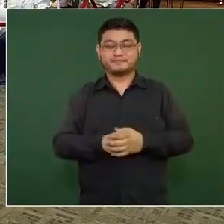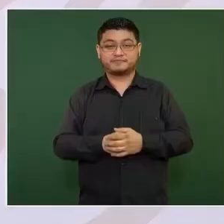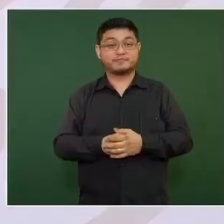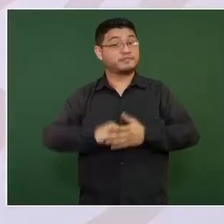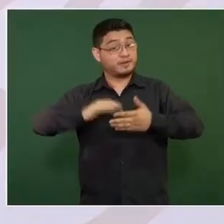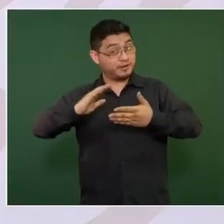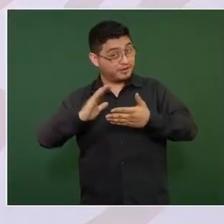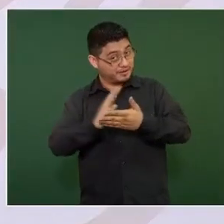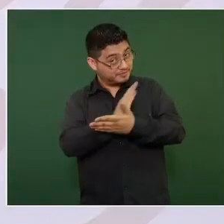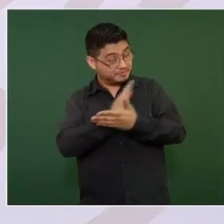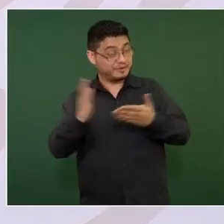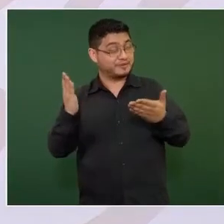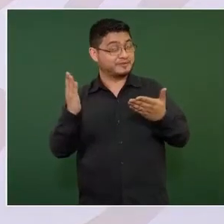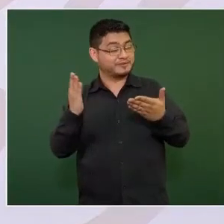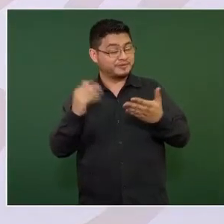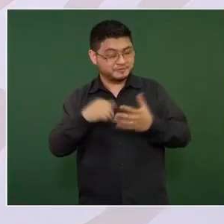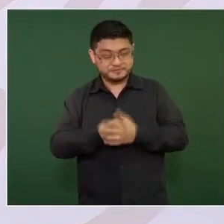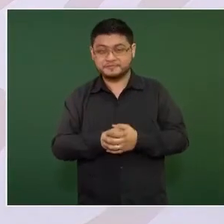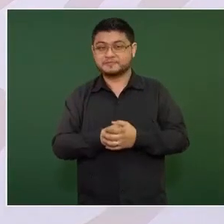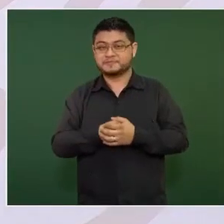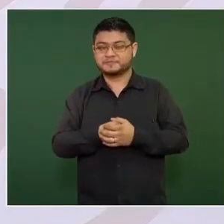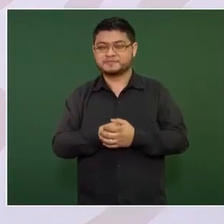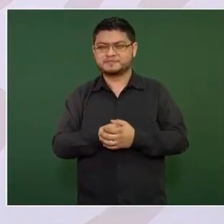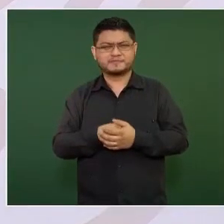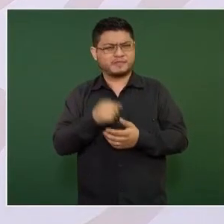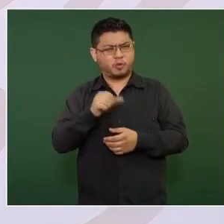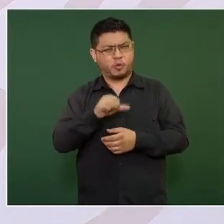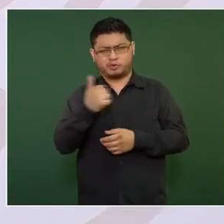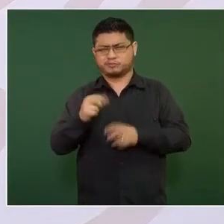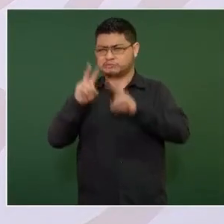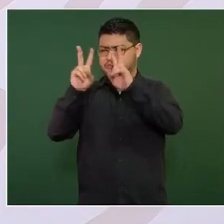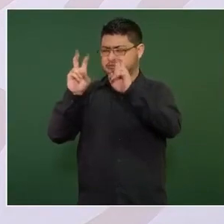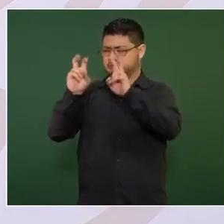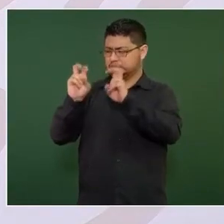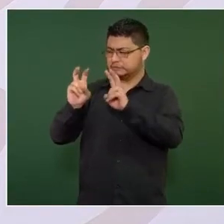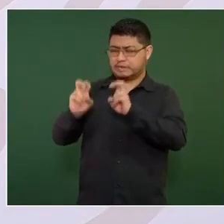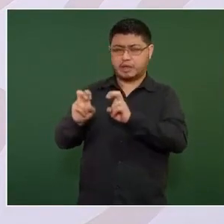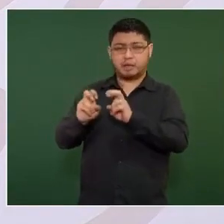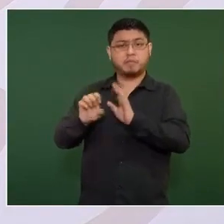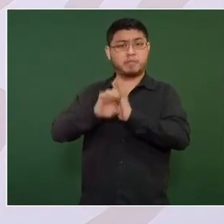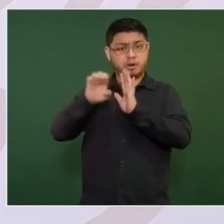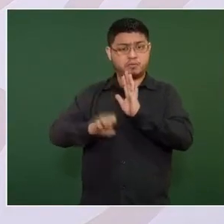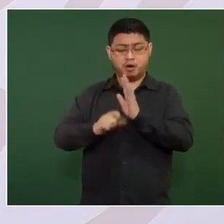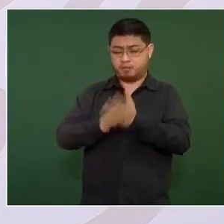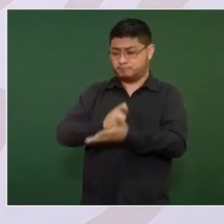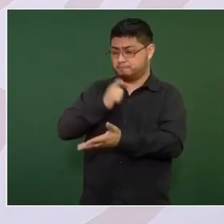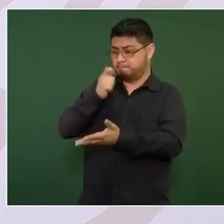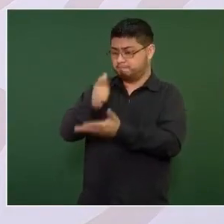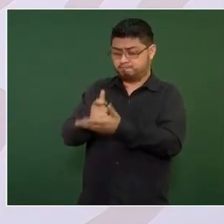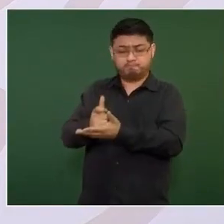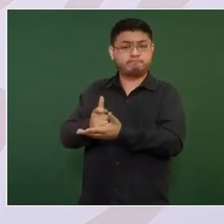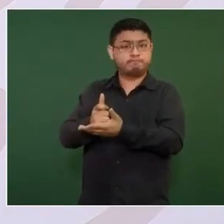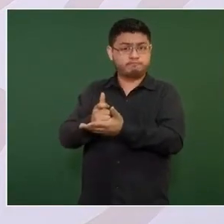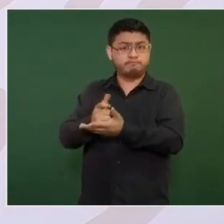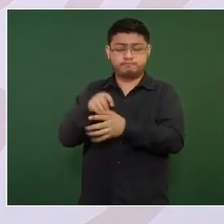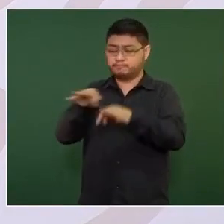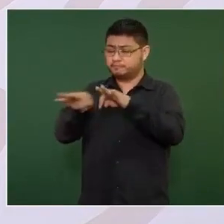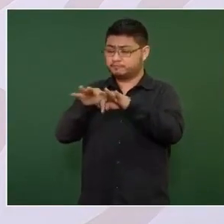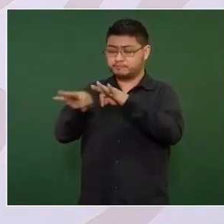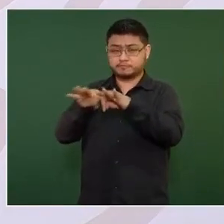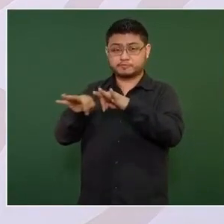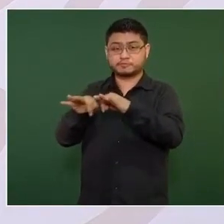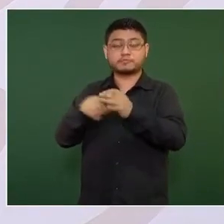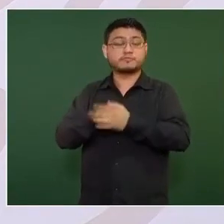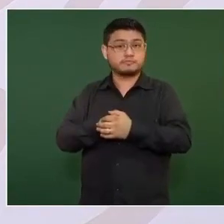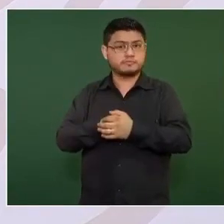Además de otros factores como el incremento salarial y el aumento de las